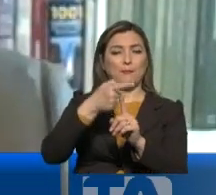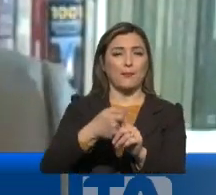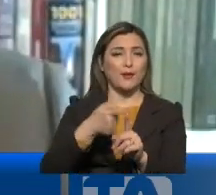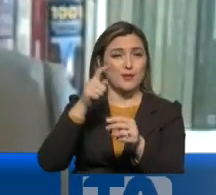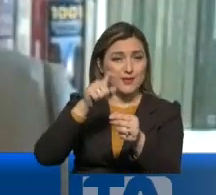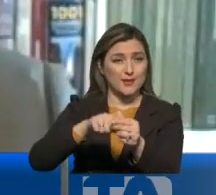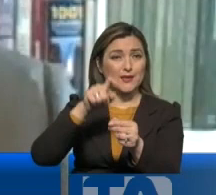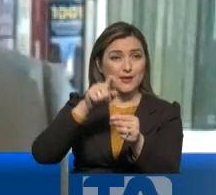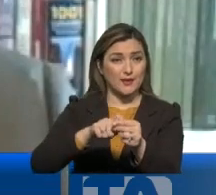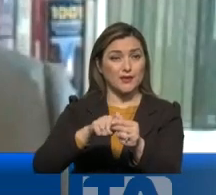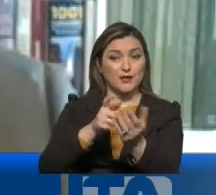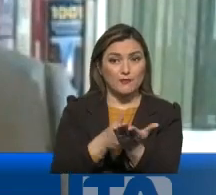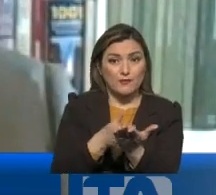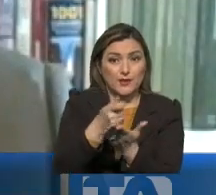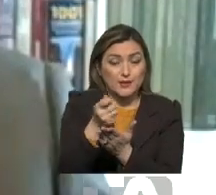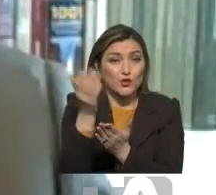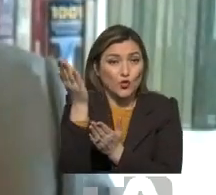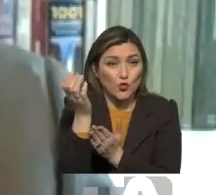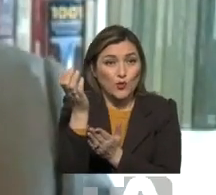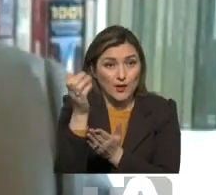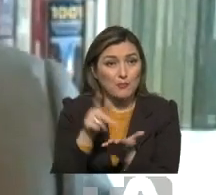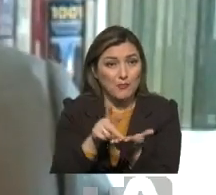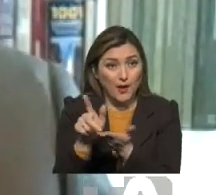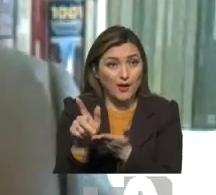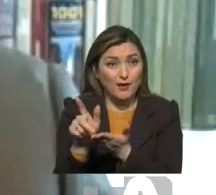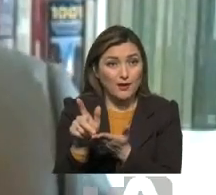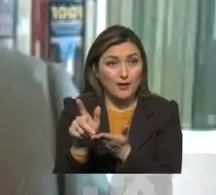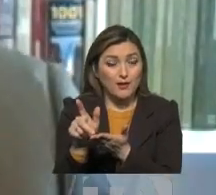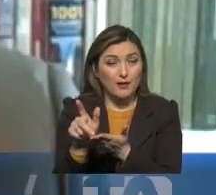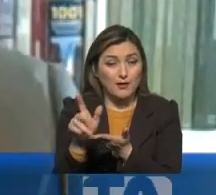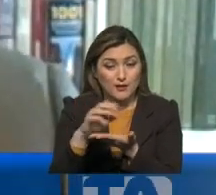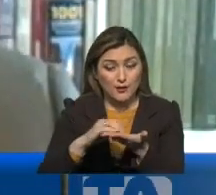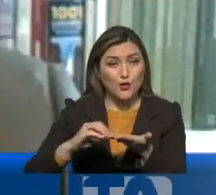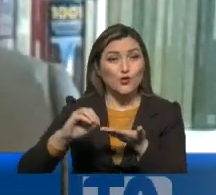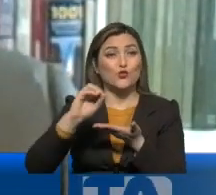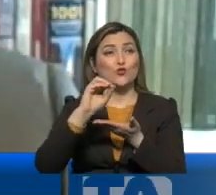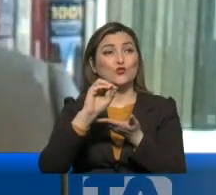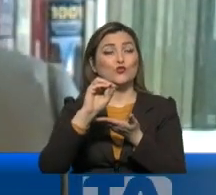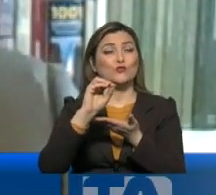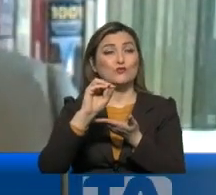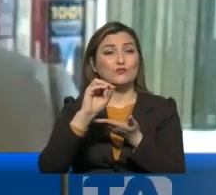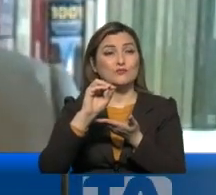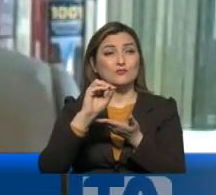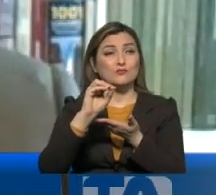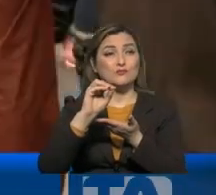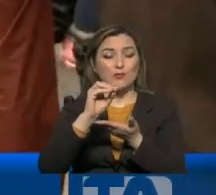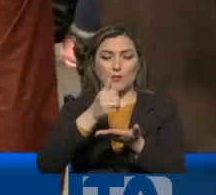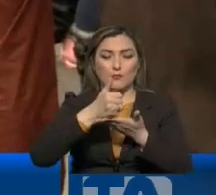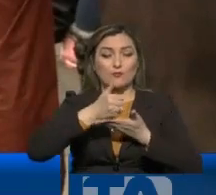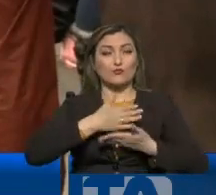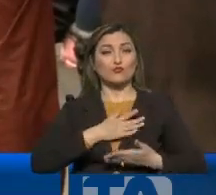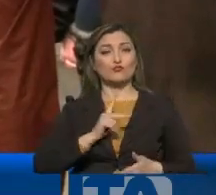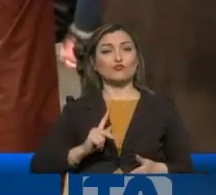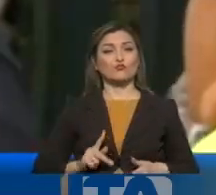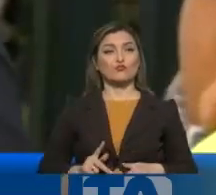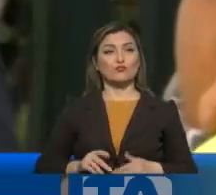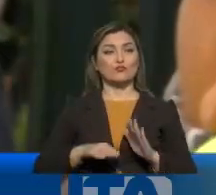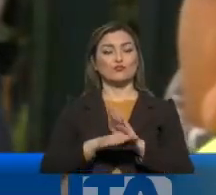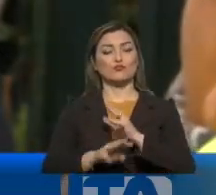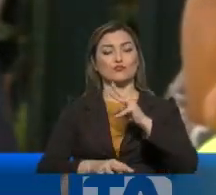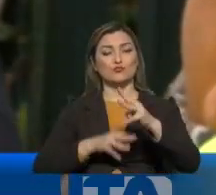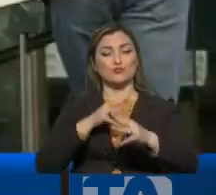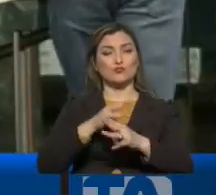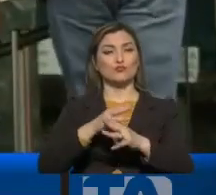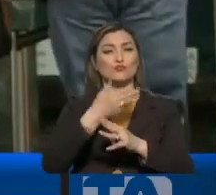solamente sirve para financiar a los actuales jubilados pero una parte de lo que ellos contribuyen también les va a beneficiar según el banco mundial lo